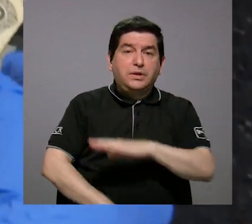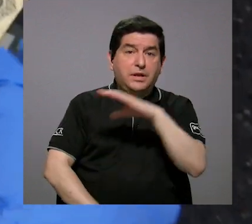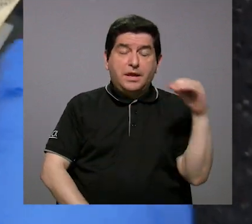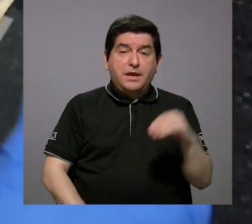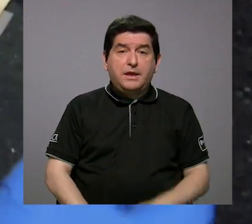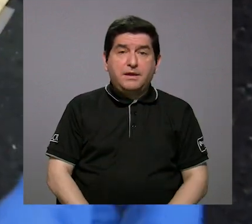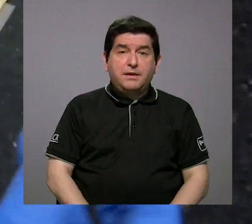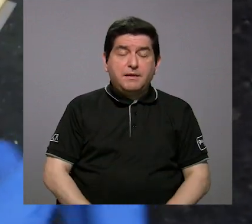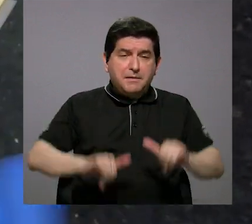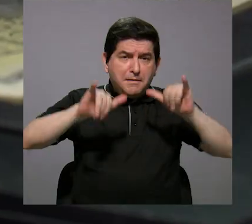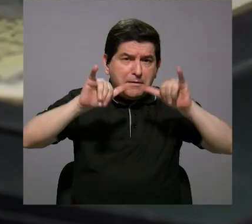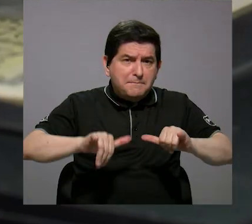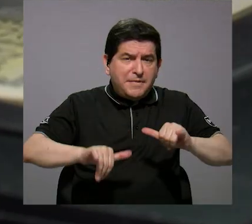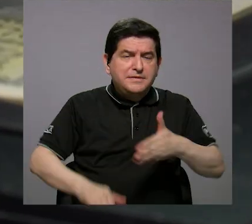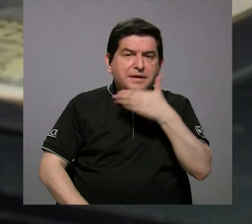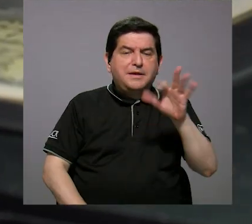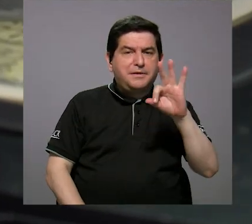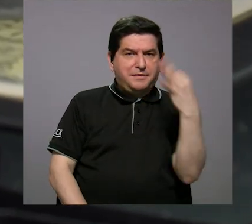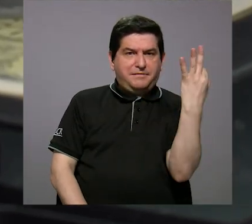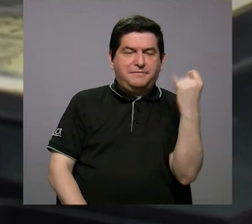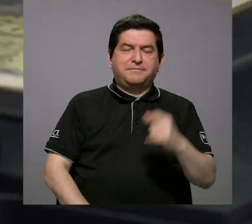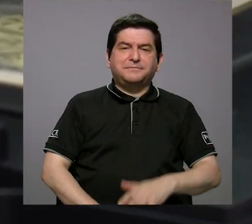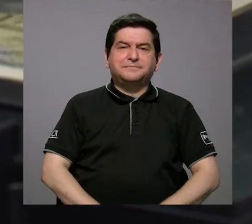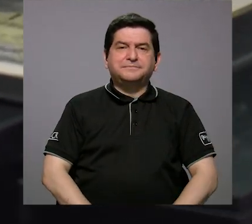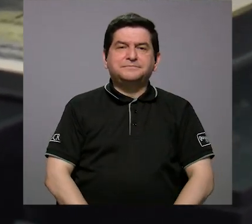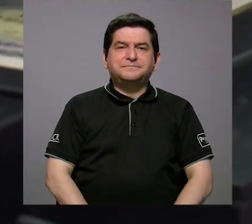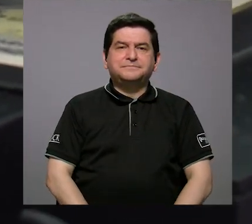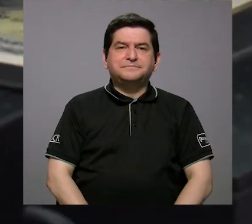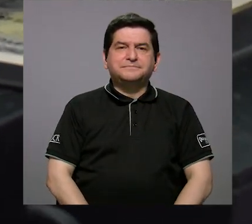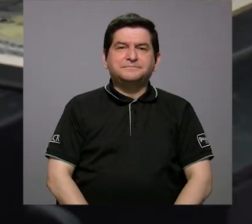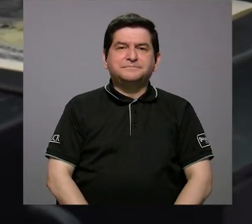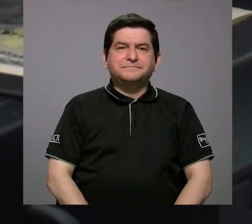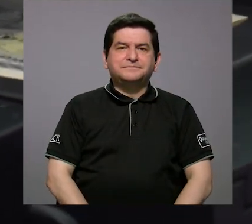cómo podemos conservarlos de la mejor manera.